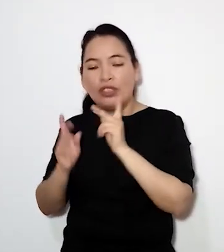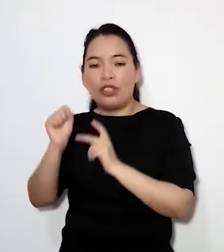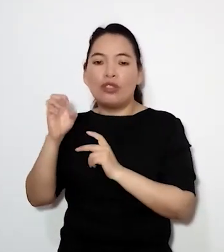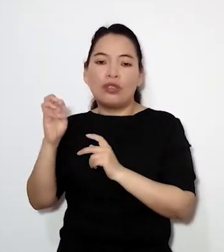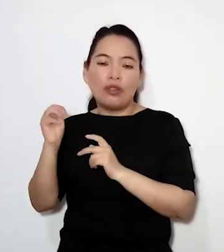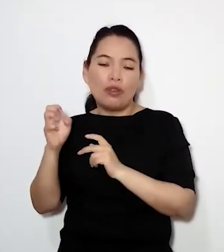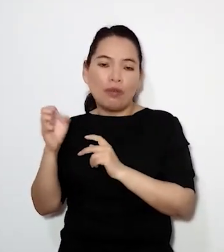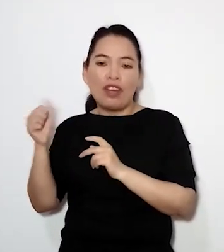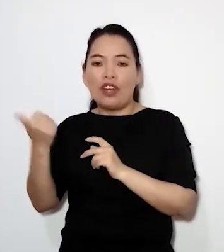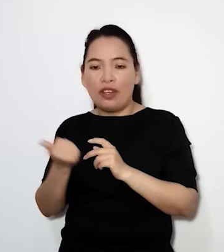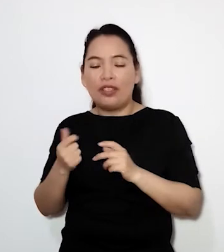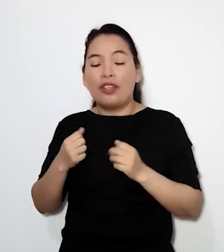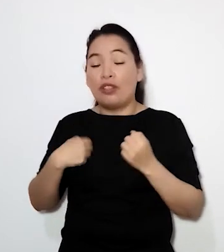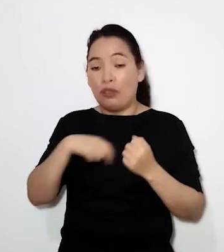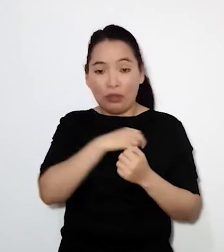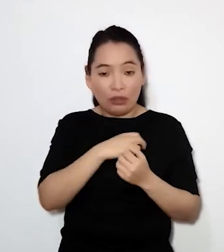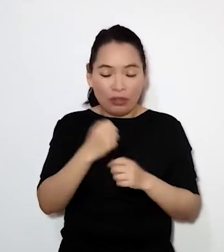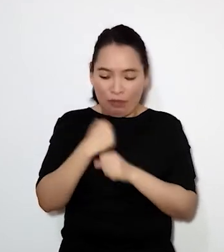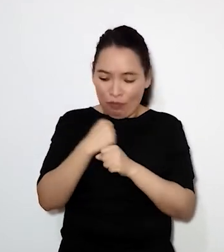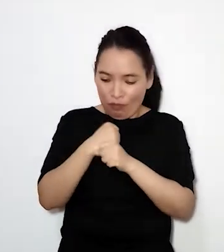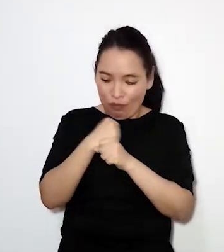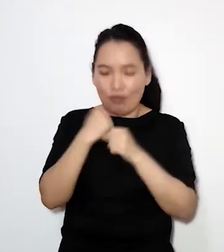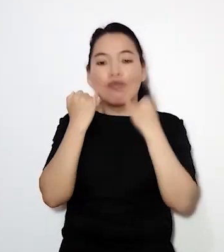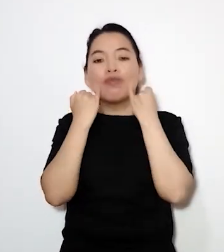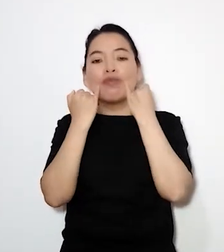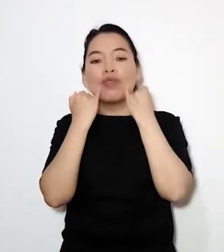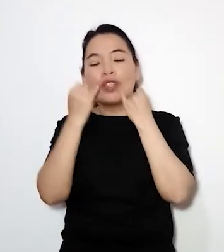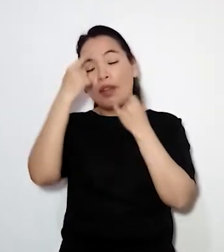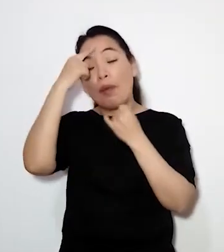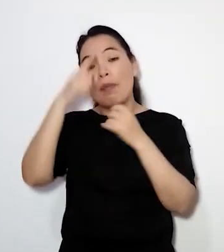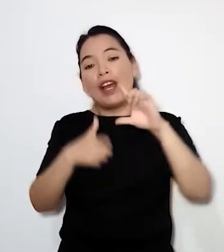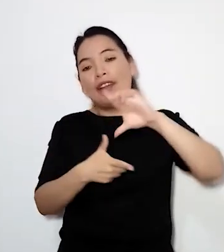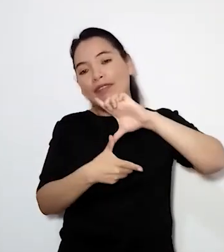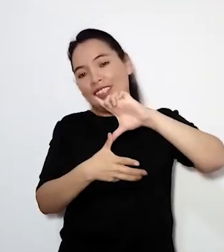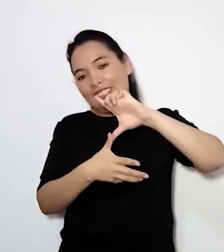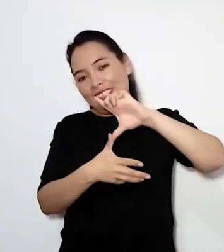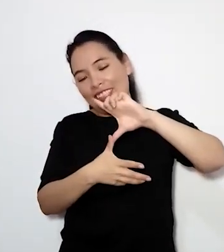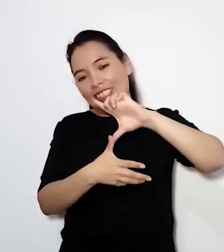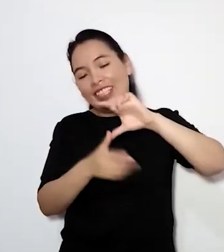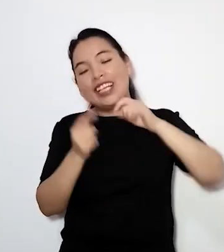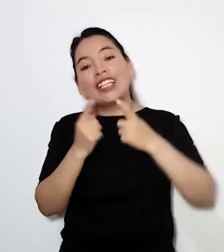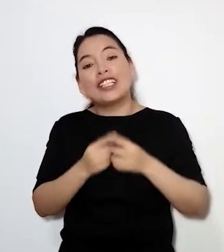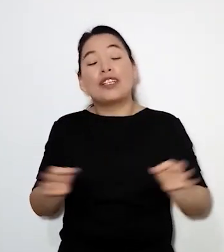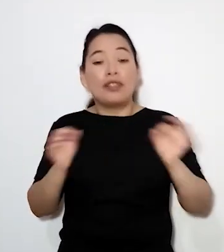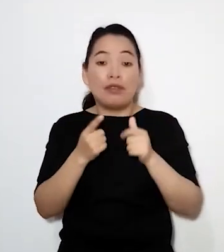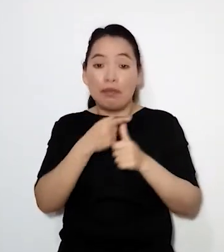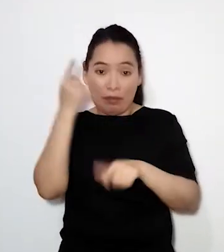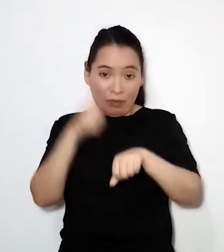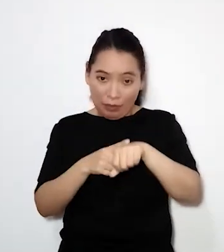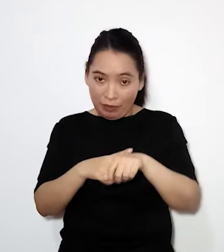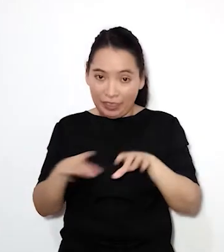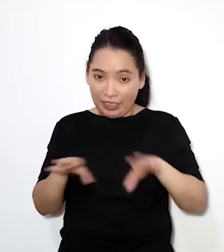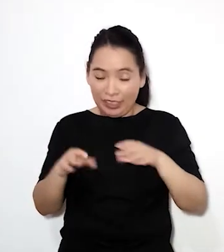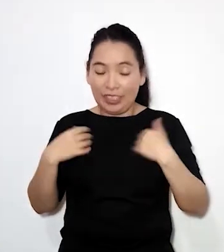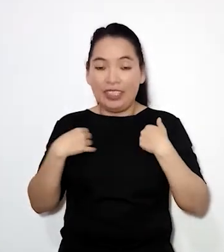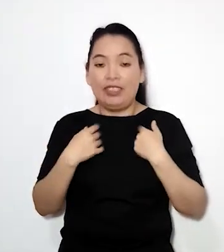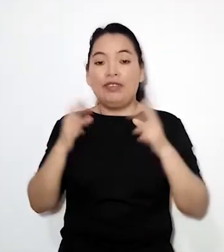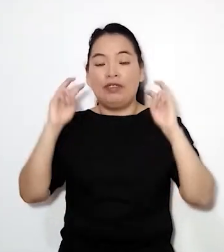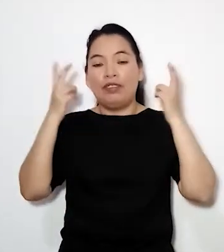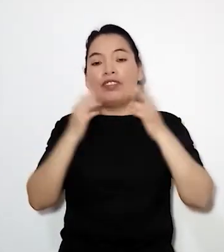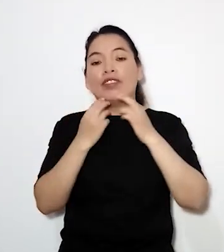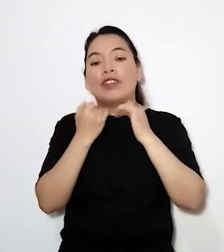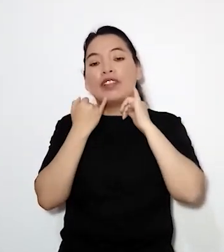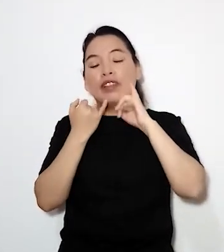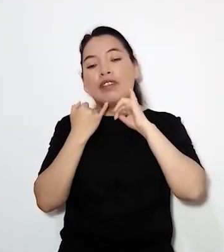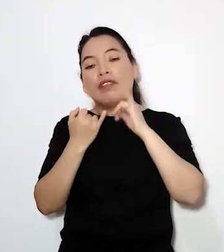el informe para América Latina. Es la primera vez que hay un informe regional, siendo de inclusión y siendo en en la